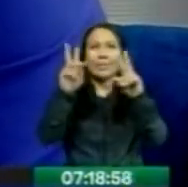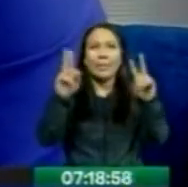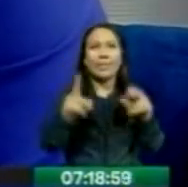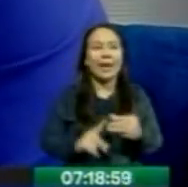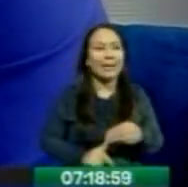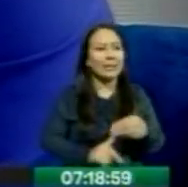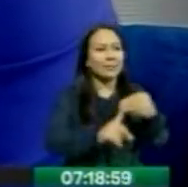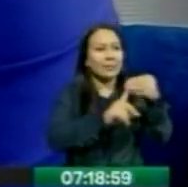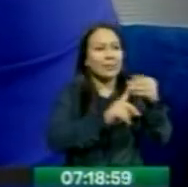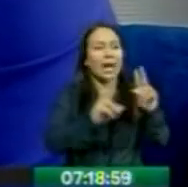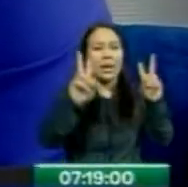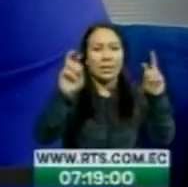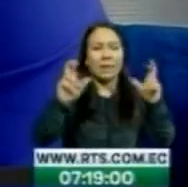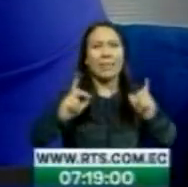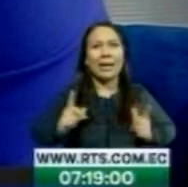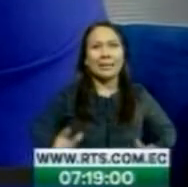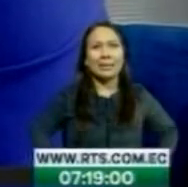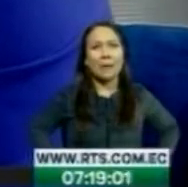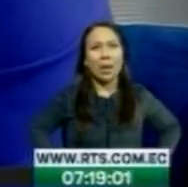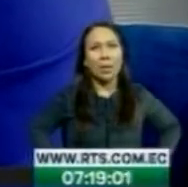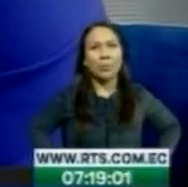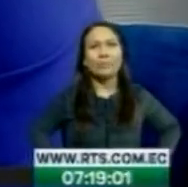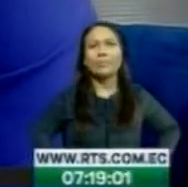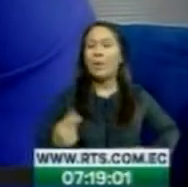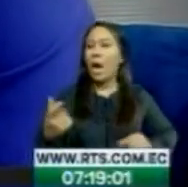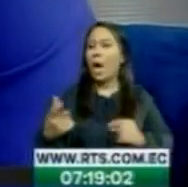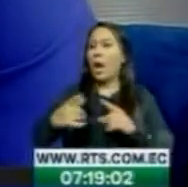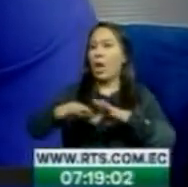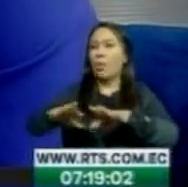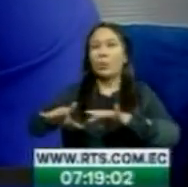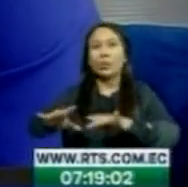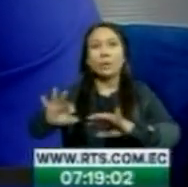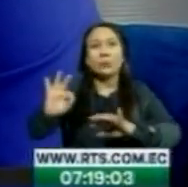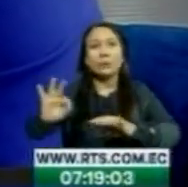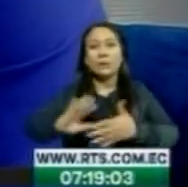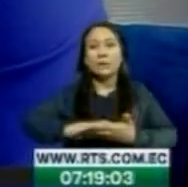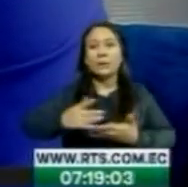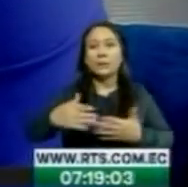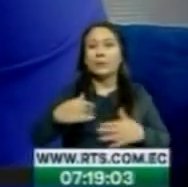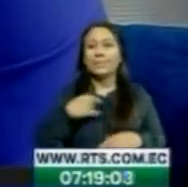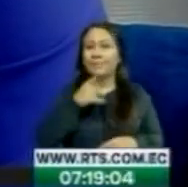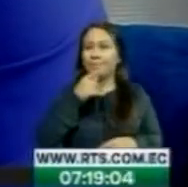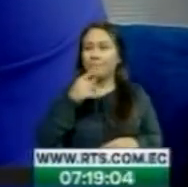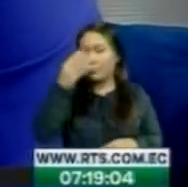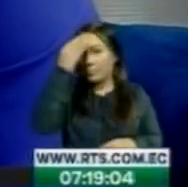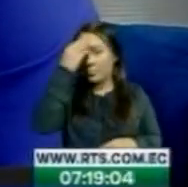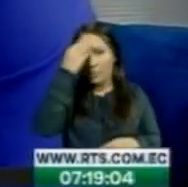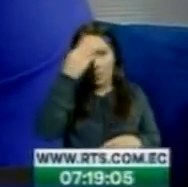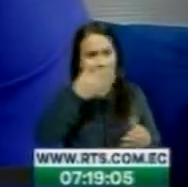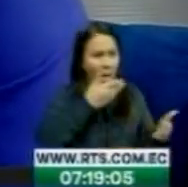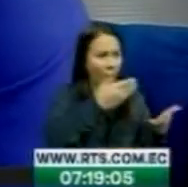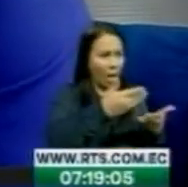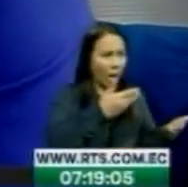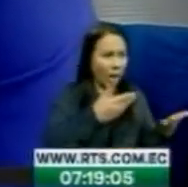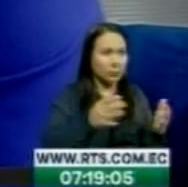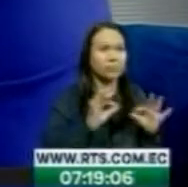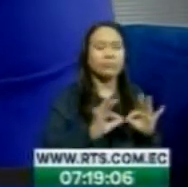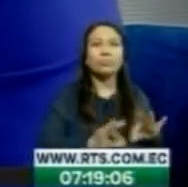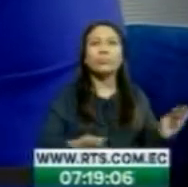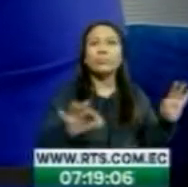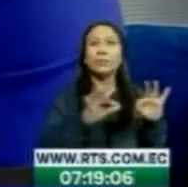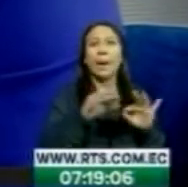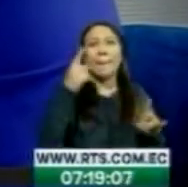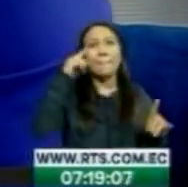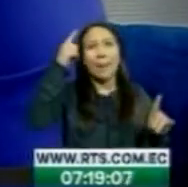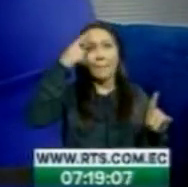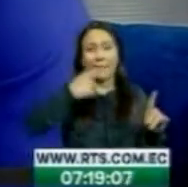muy especial en el ámbito de la salud. Hay tecnología de punta y un trato de mucha consideración, tanto para